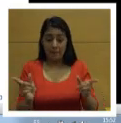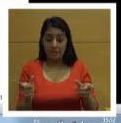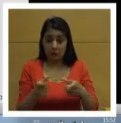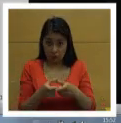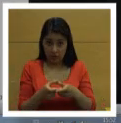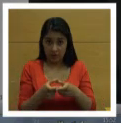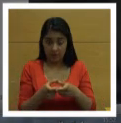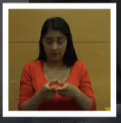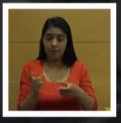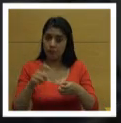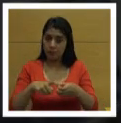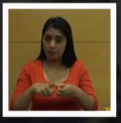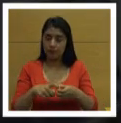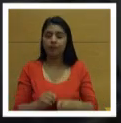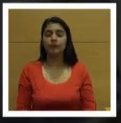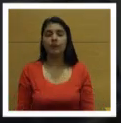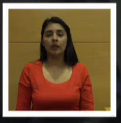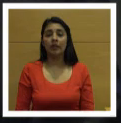la victimización,